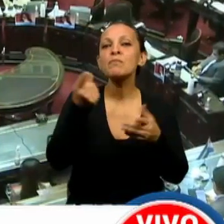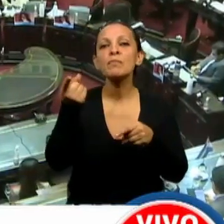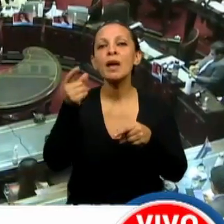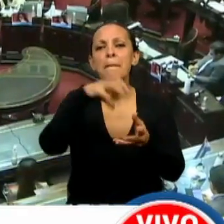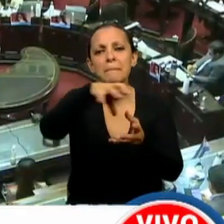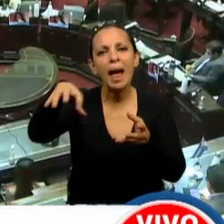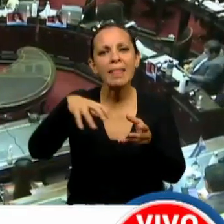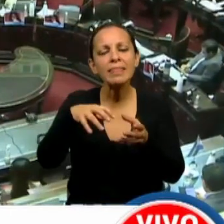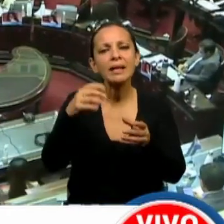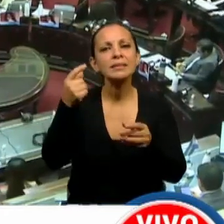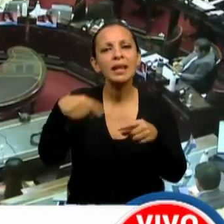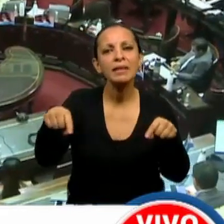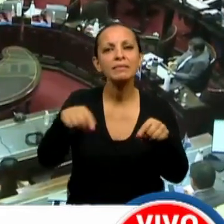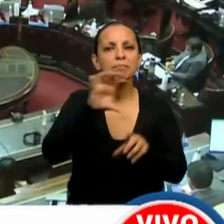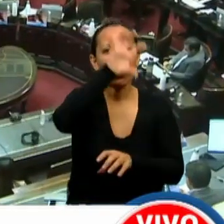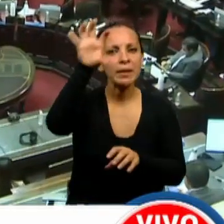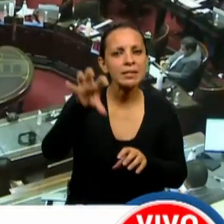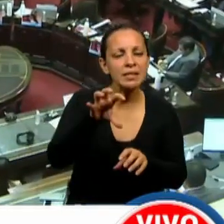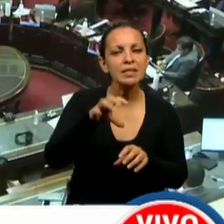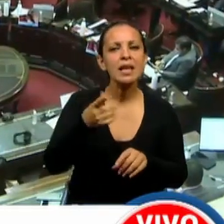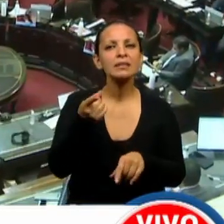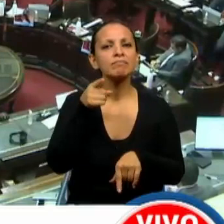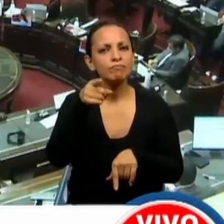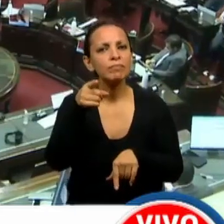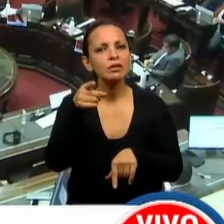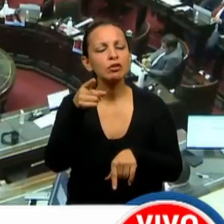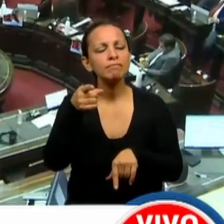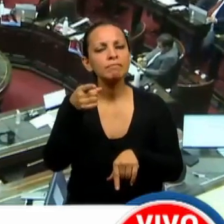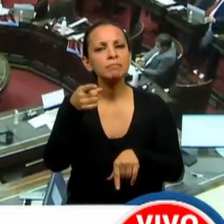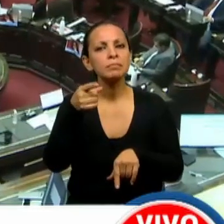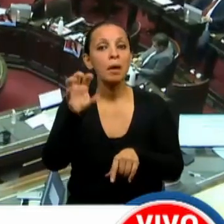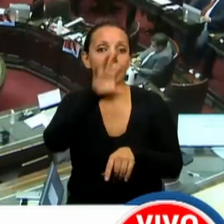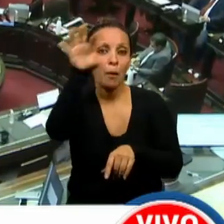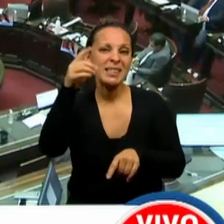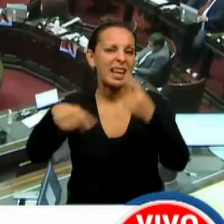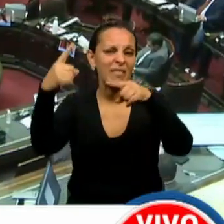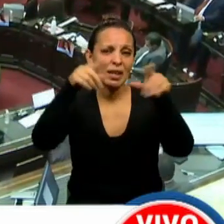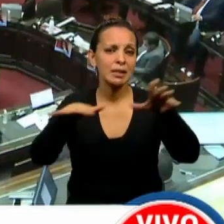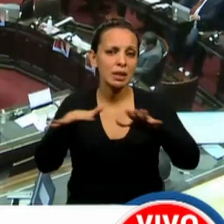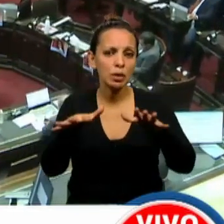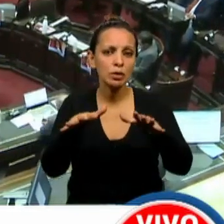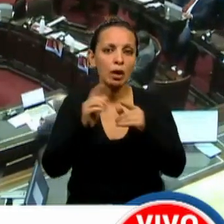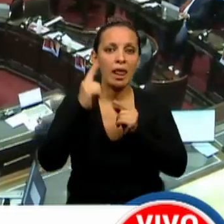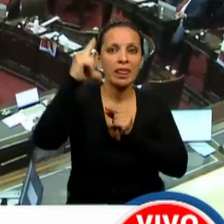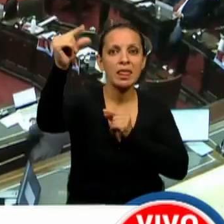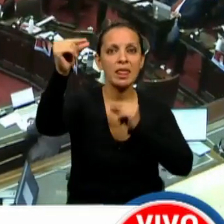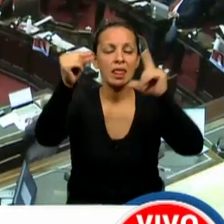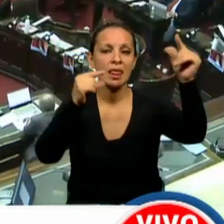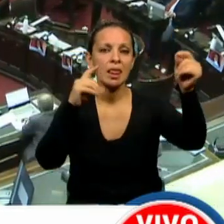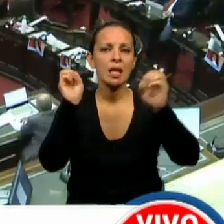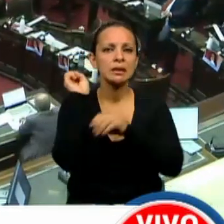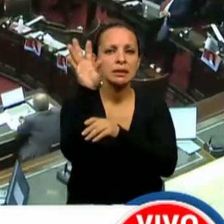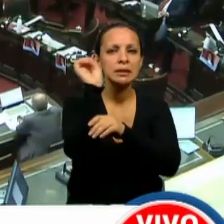encuentran localizadas en diferentes provincias y, consecuencia de ello, las distancias a los proveedores de